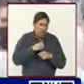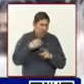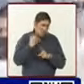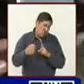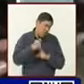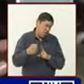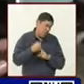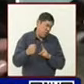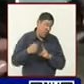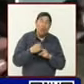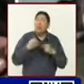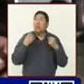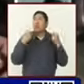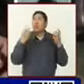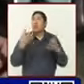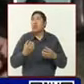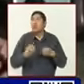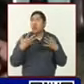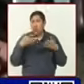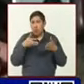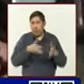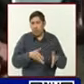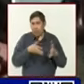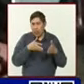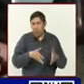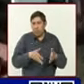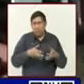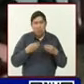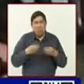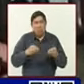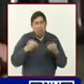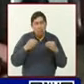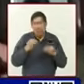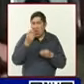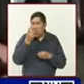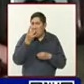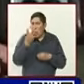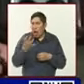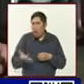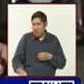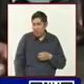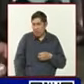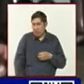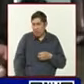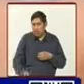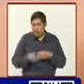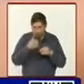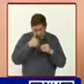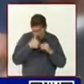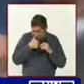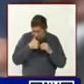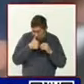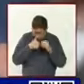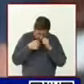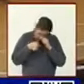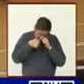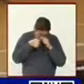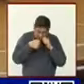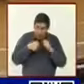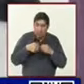graves, etcétera. Muchos de ellos también se han dedicado al tráfico, ¿no? A la venta de sustancias controladas.